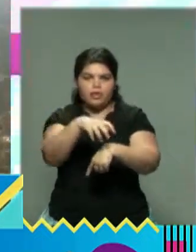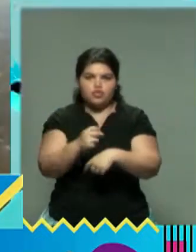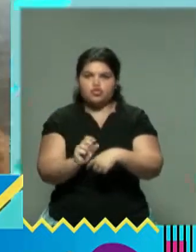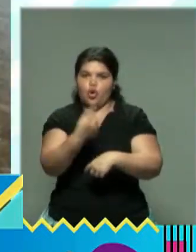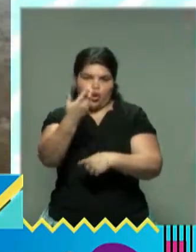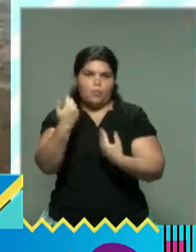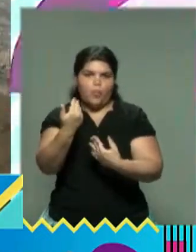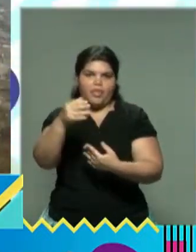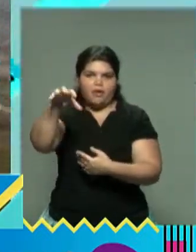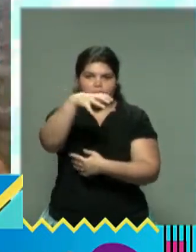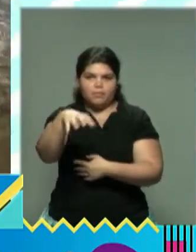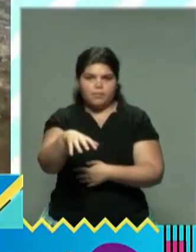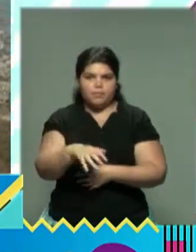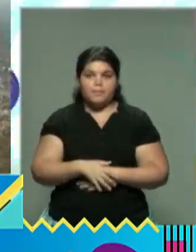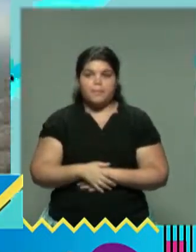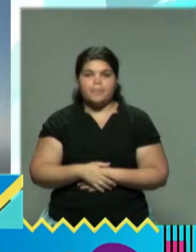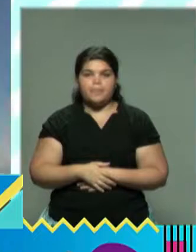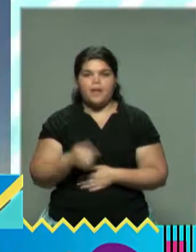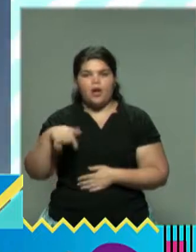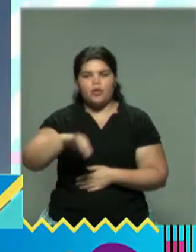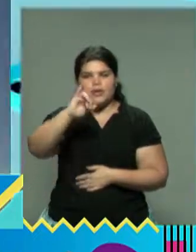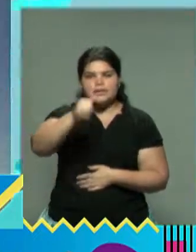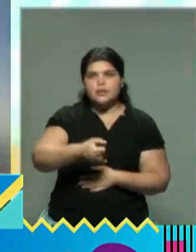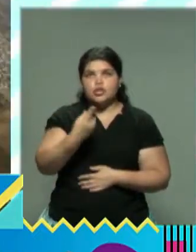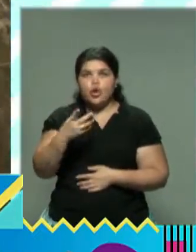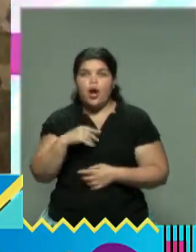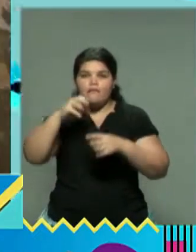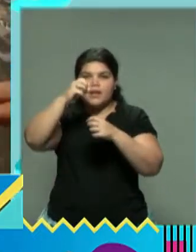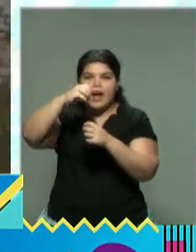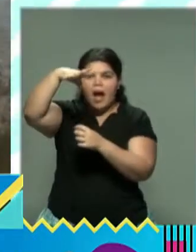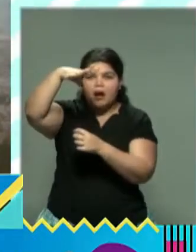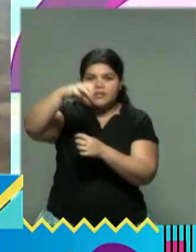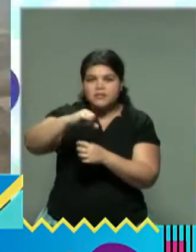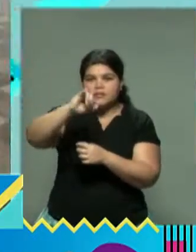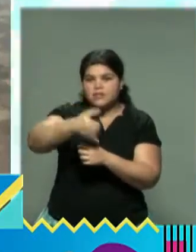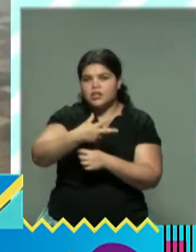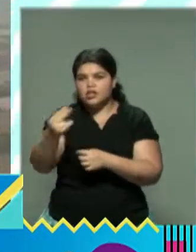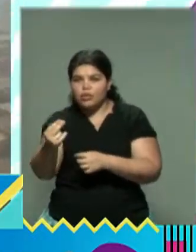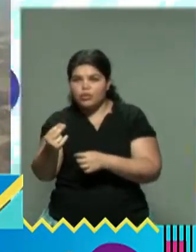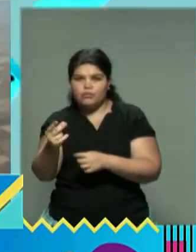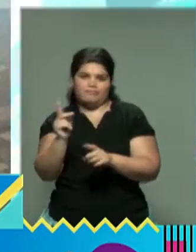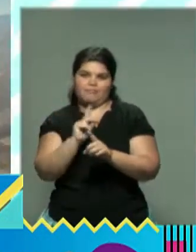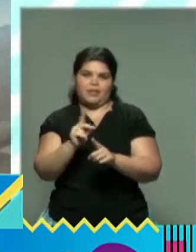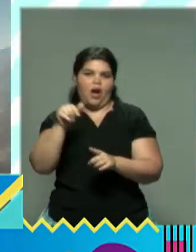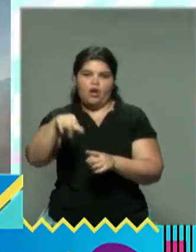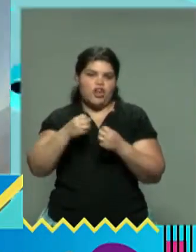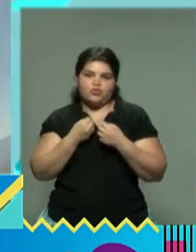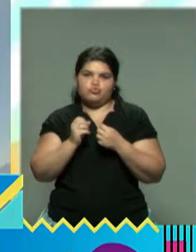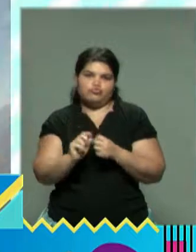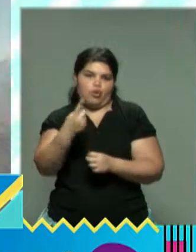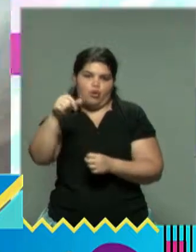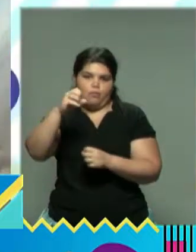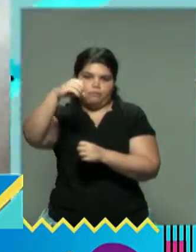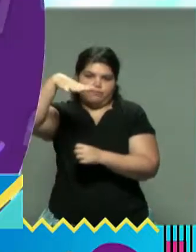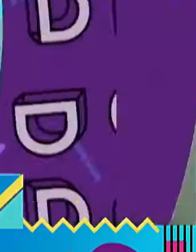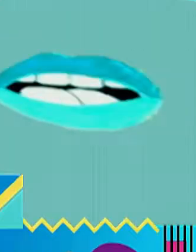equipados, ya no se piensa en si se abre o no se abre el paracaídas, se piensa en el confort del paracaídas, o sea que se abra suave. Bien. En